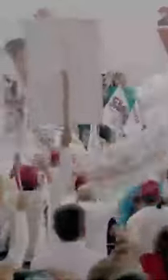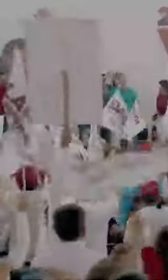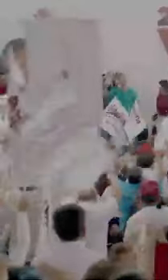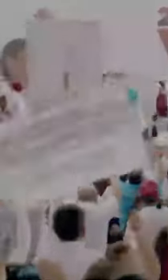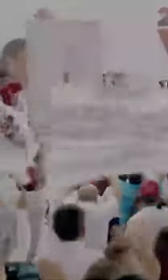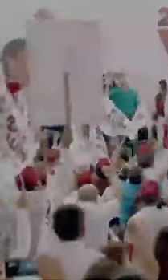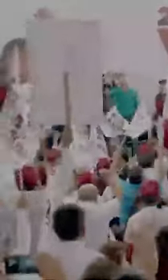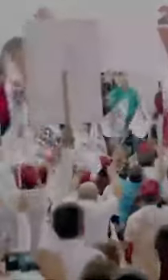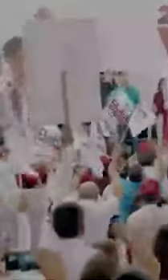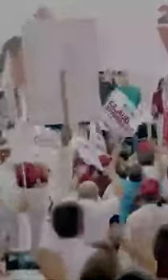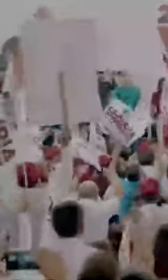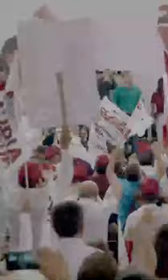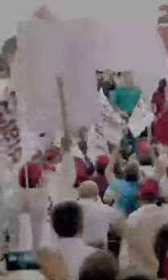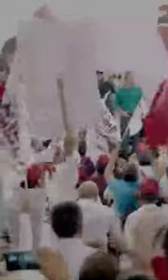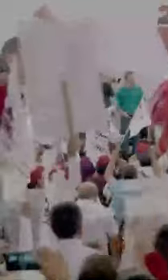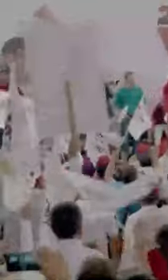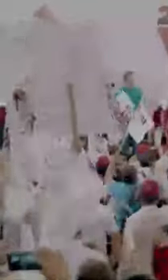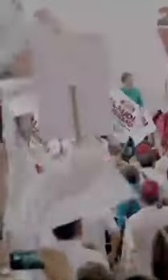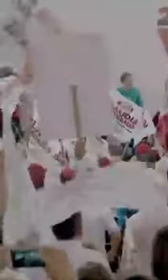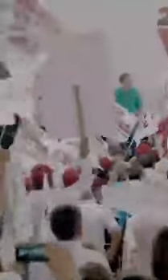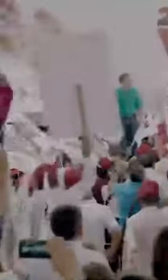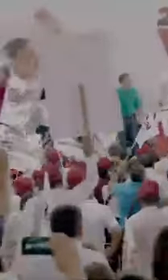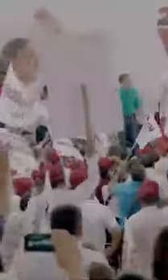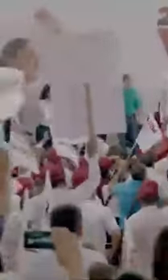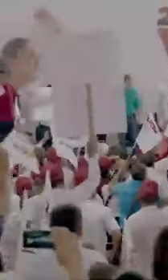maestro Mario Delgado Carrillo.